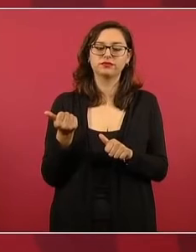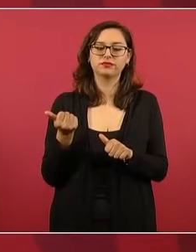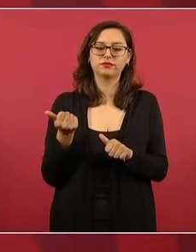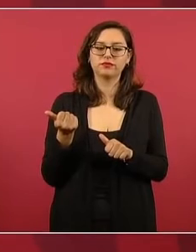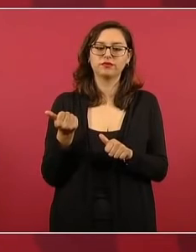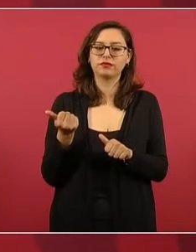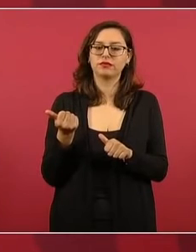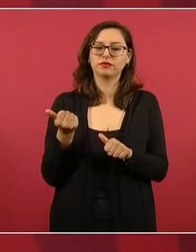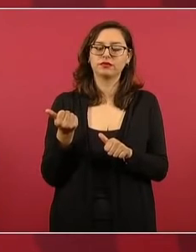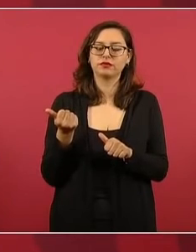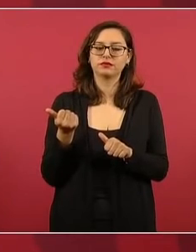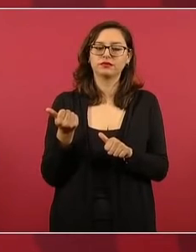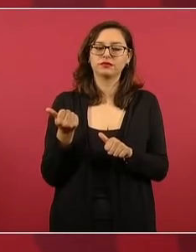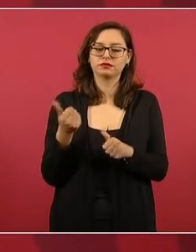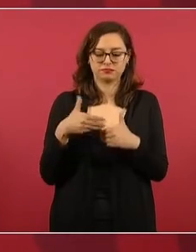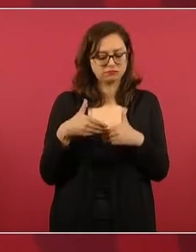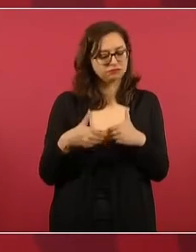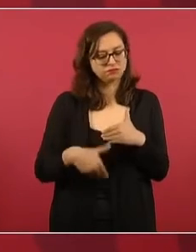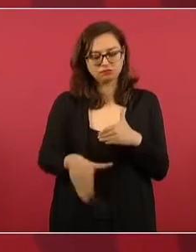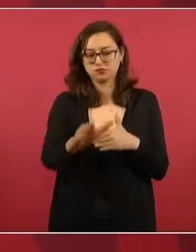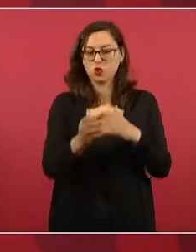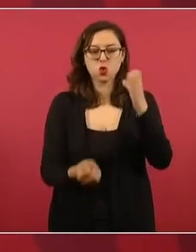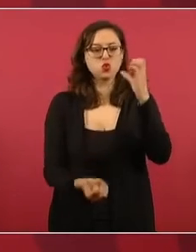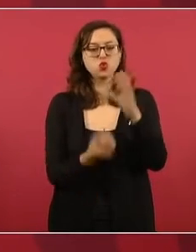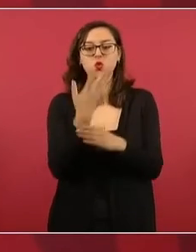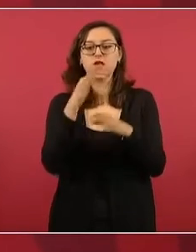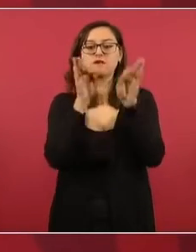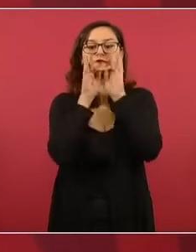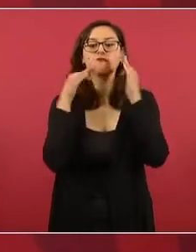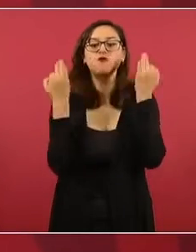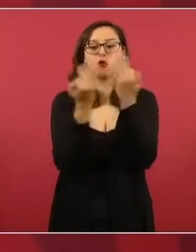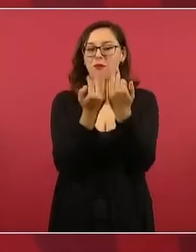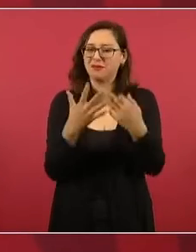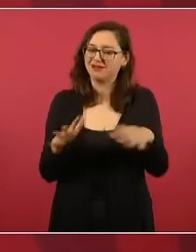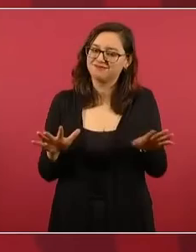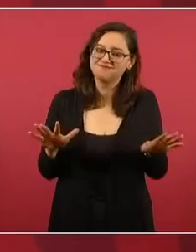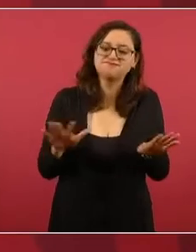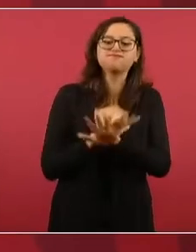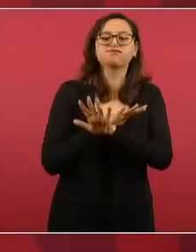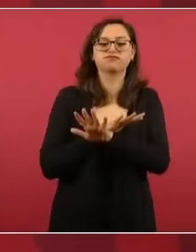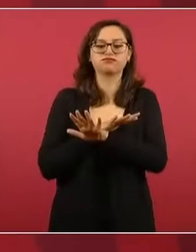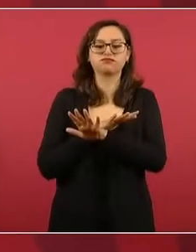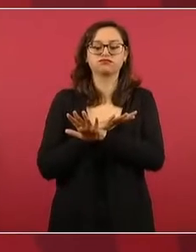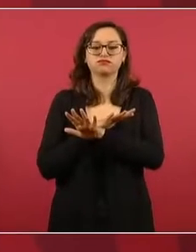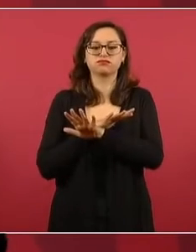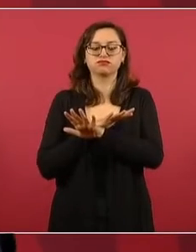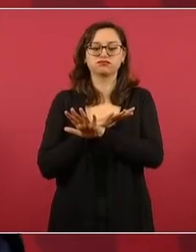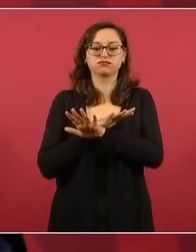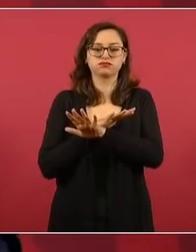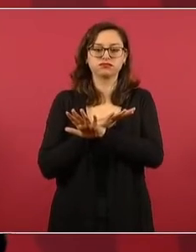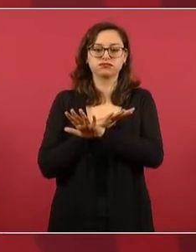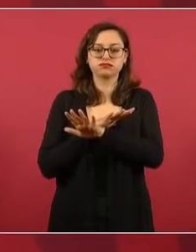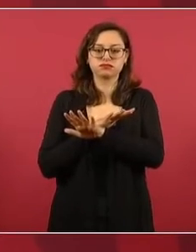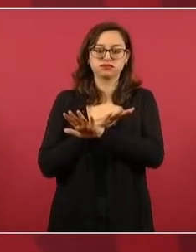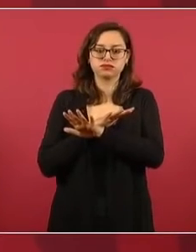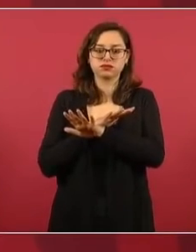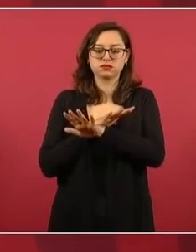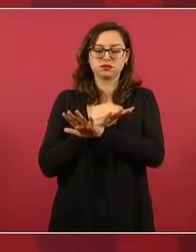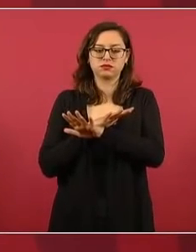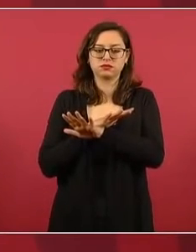Y vamos a cambiar, vamos a transformarnos. Si se tiene una crisis,